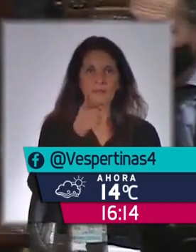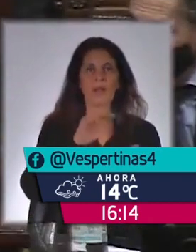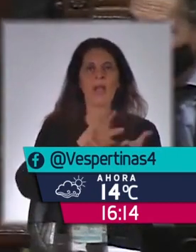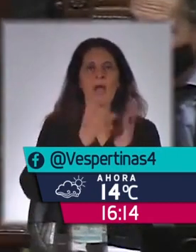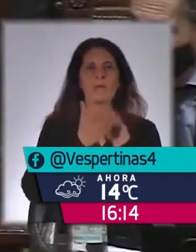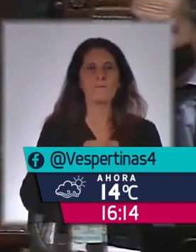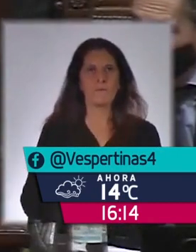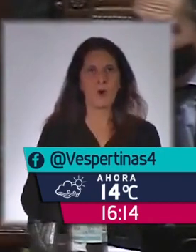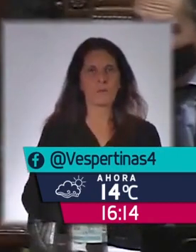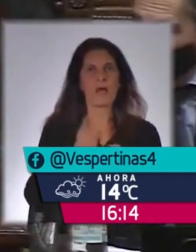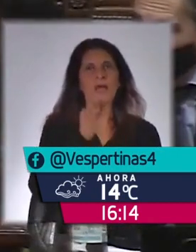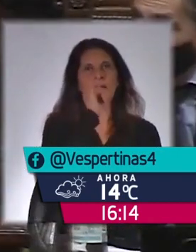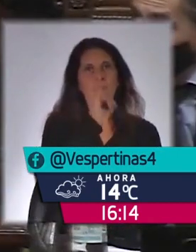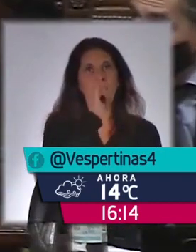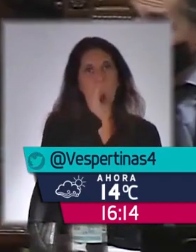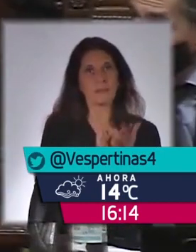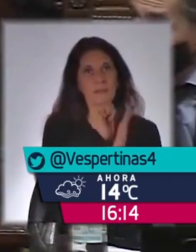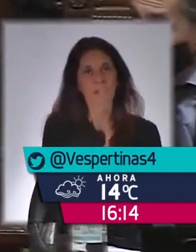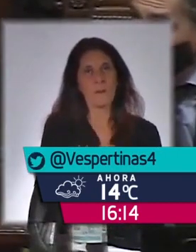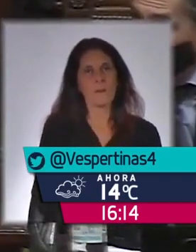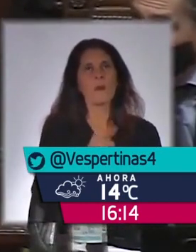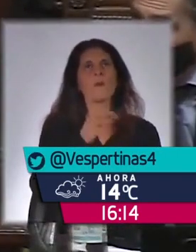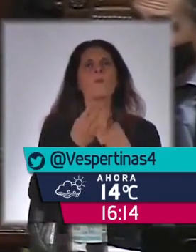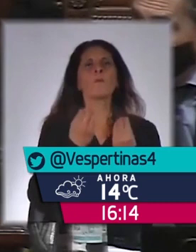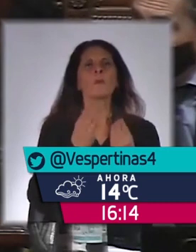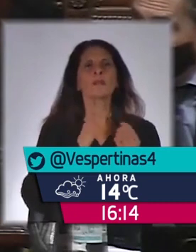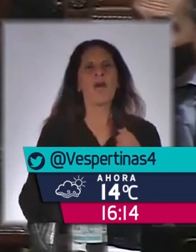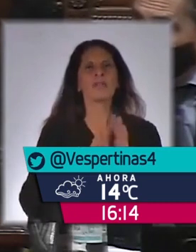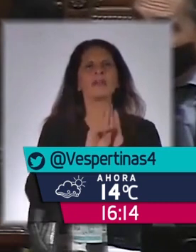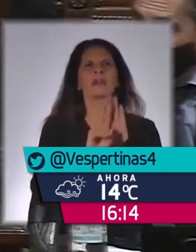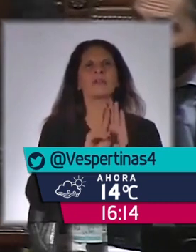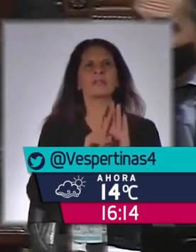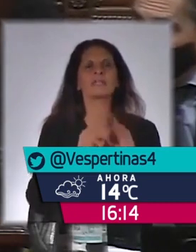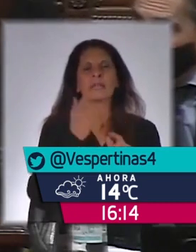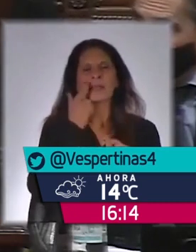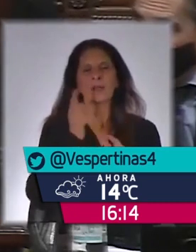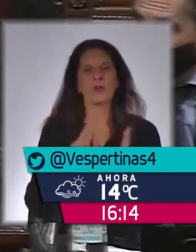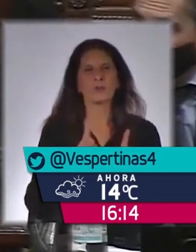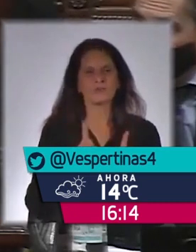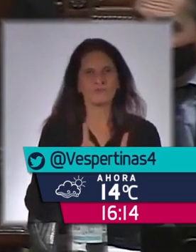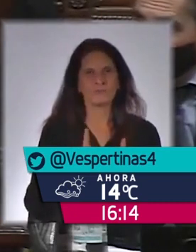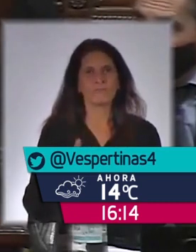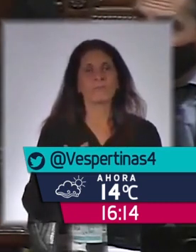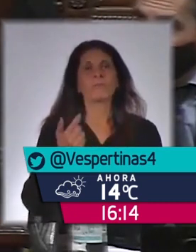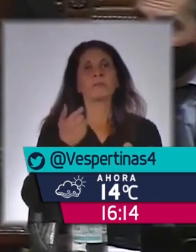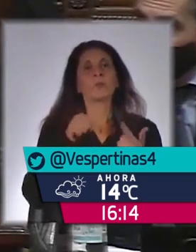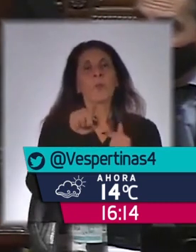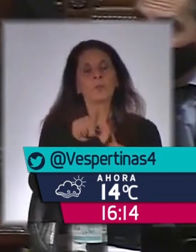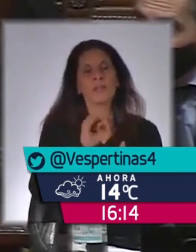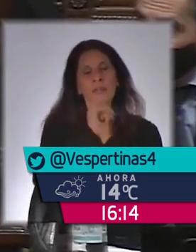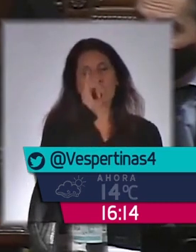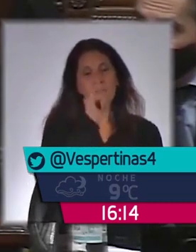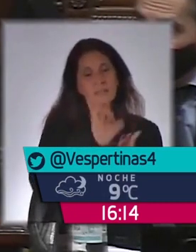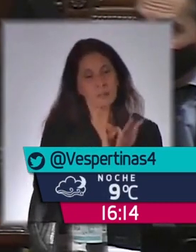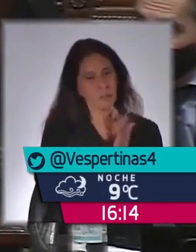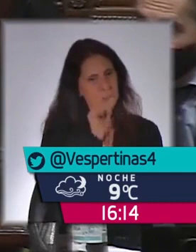formas como se dirige en este recinto. Sí. Porque usted está haciendo un montón de referencias que entiendo que no tienen lugar. Por lo tanto, usted